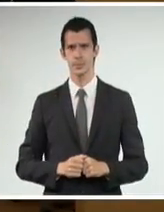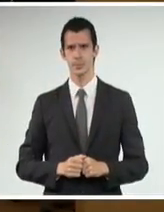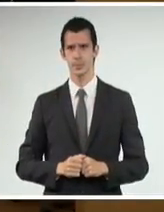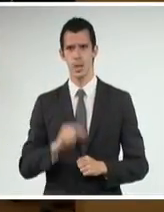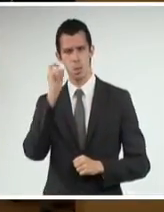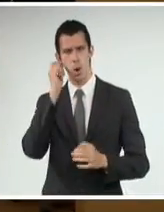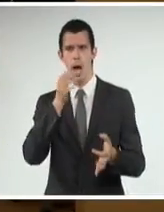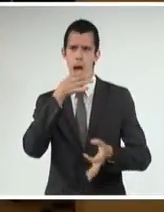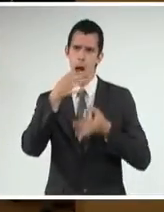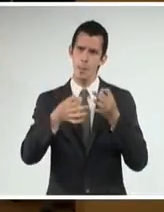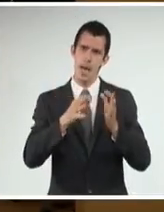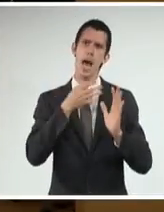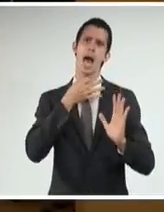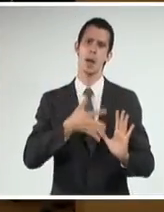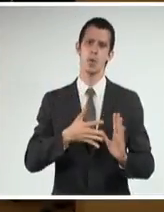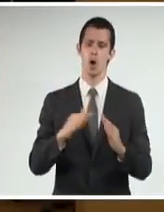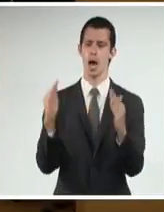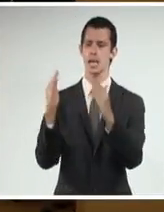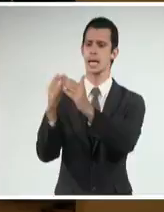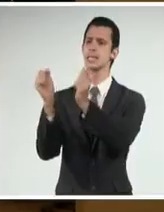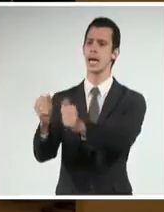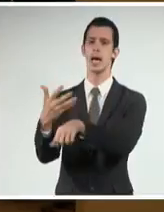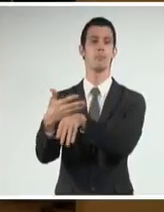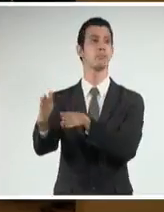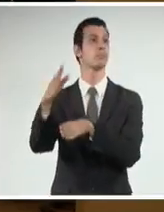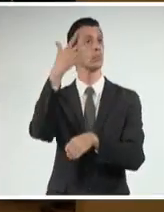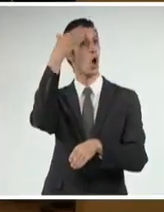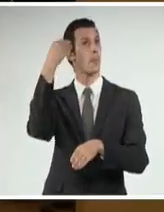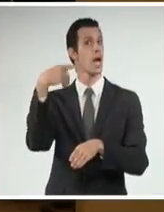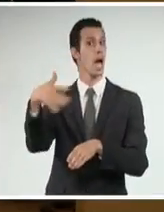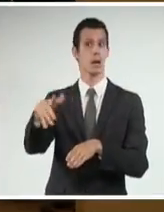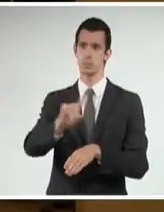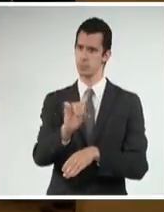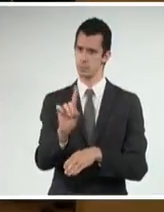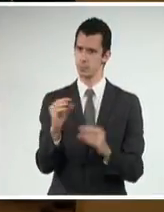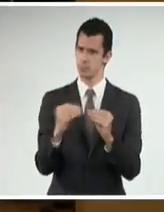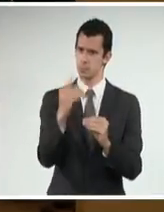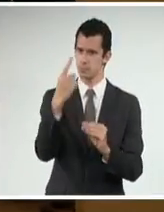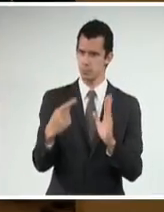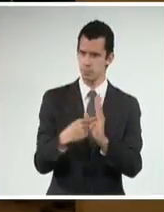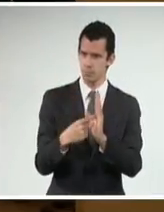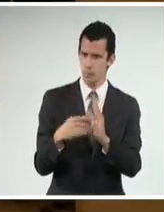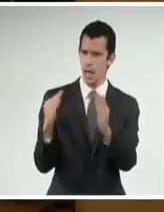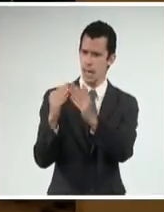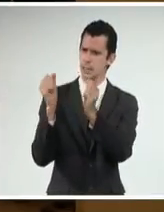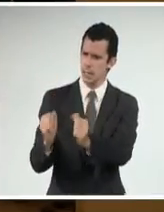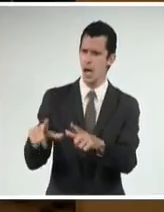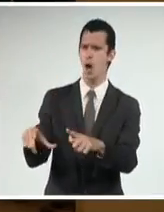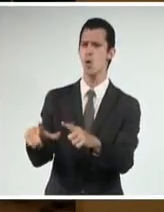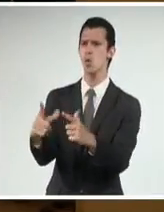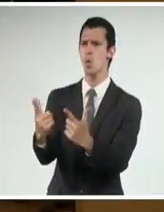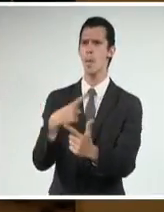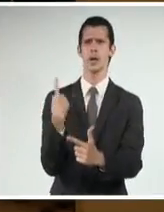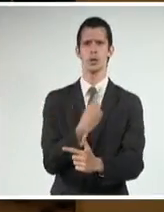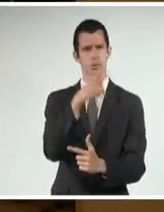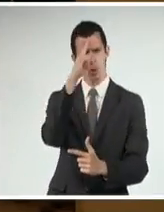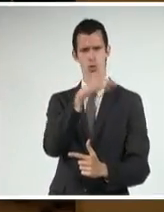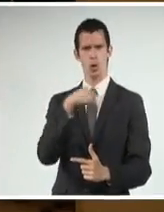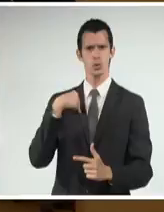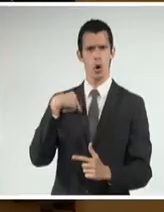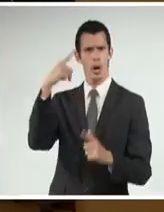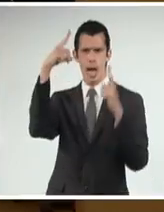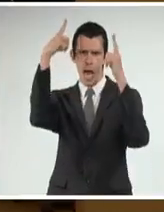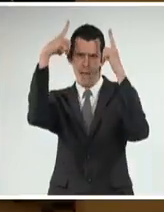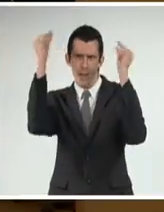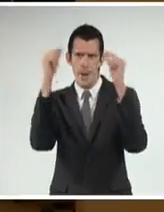en el hogar por personal de la salud. Estamos hablando en estos momentos de más de 51.000 personas que se encuentran